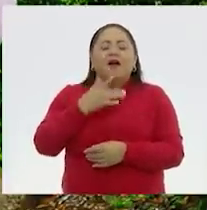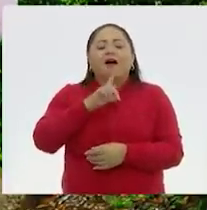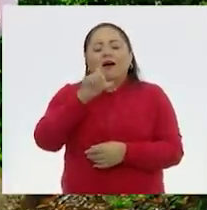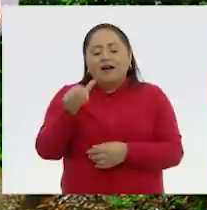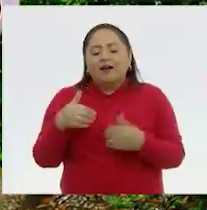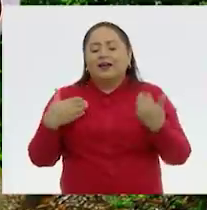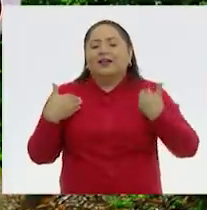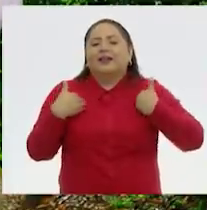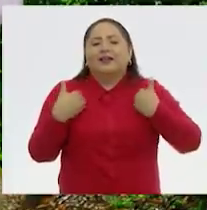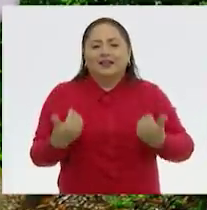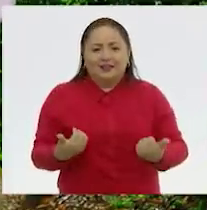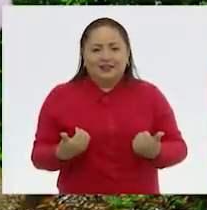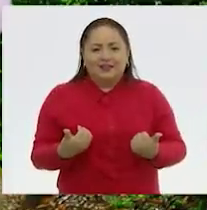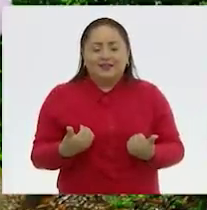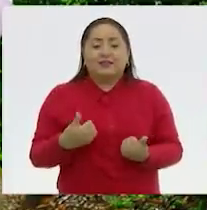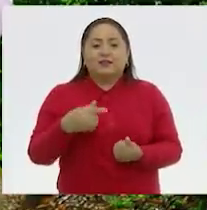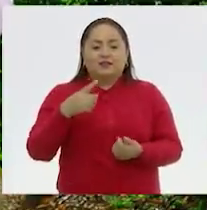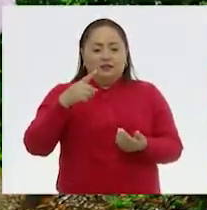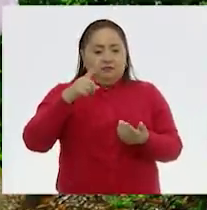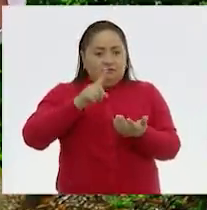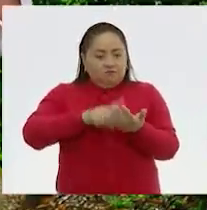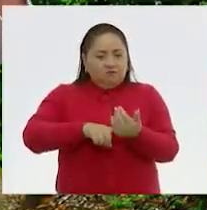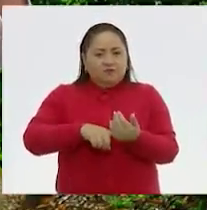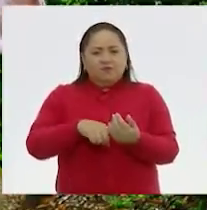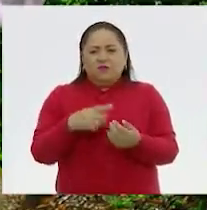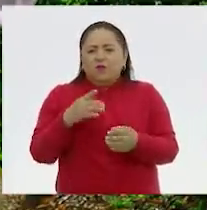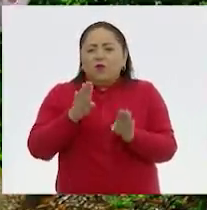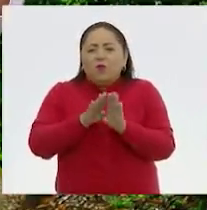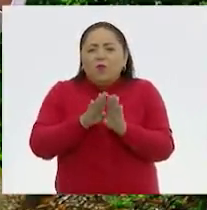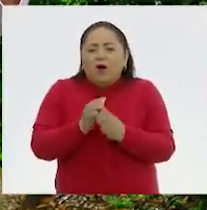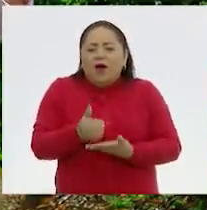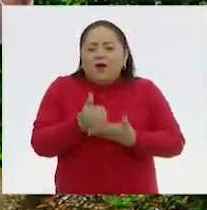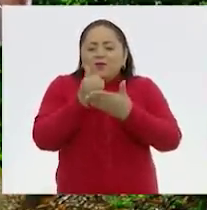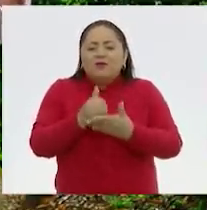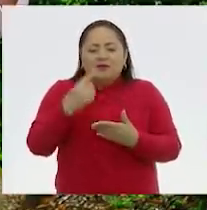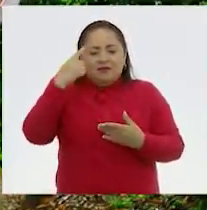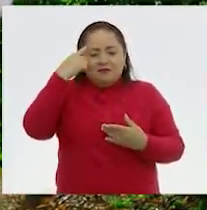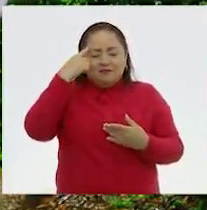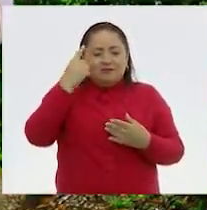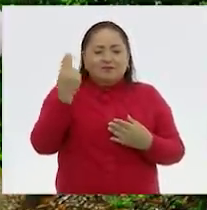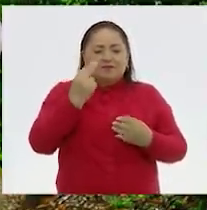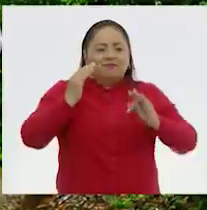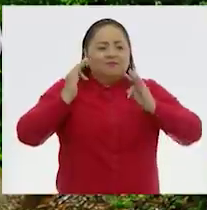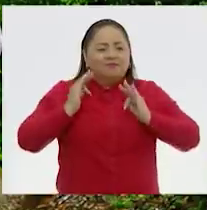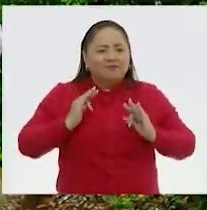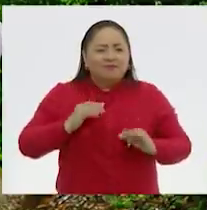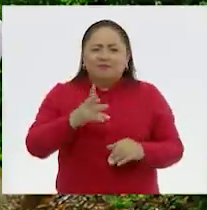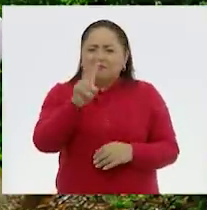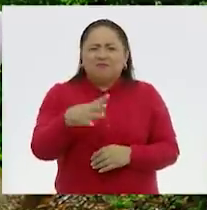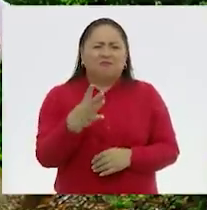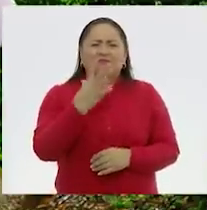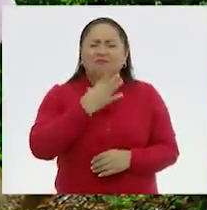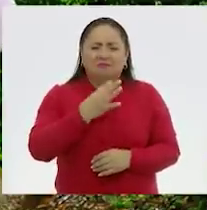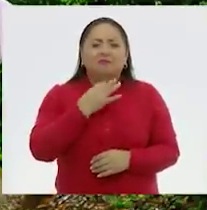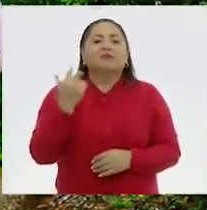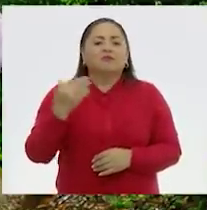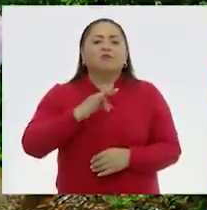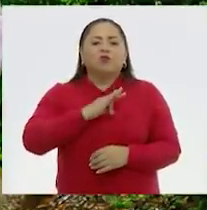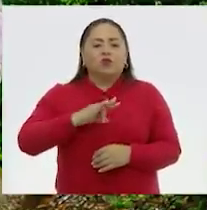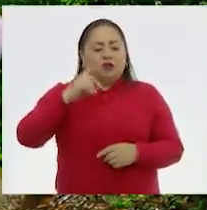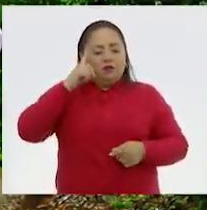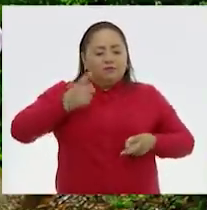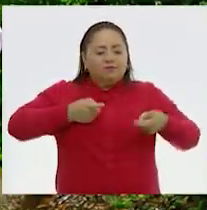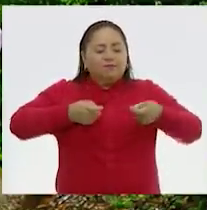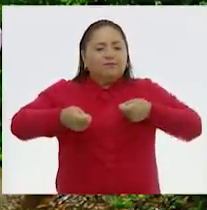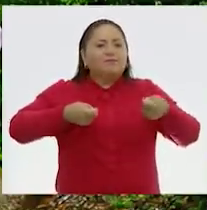entendió que utilizando algunos trucos, algunas prácticas sencillas, podía controlar